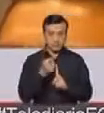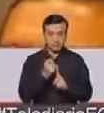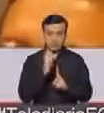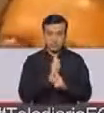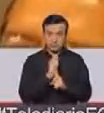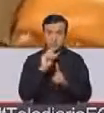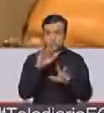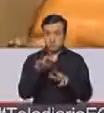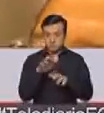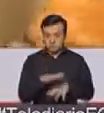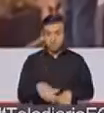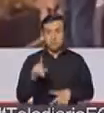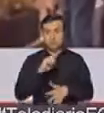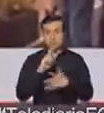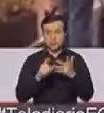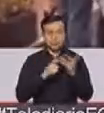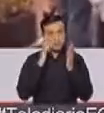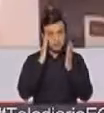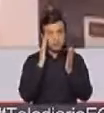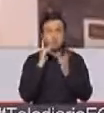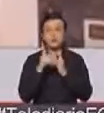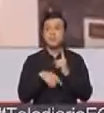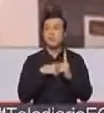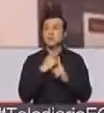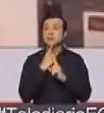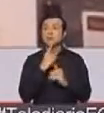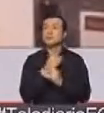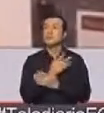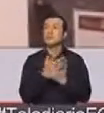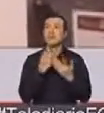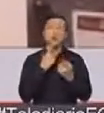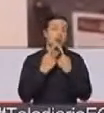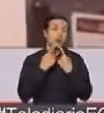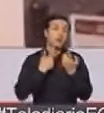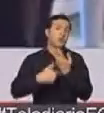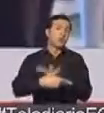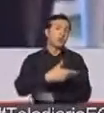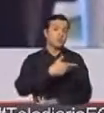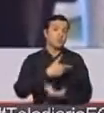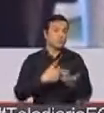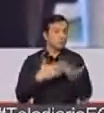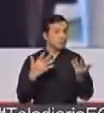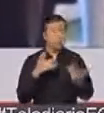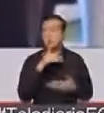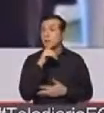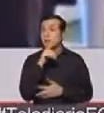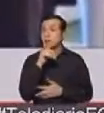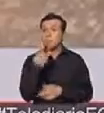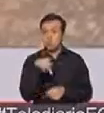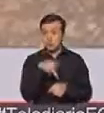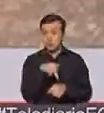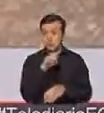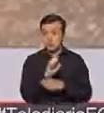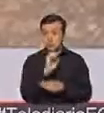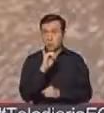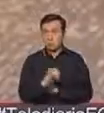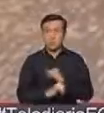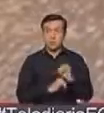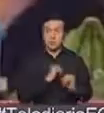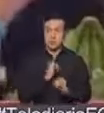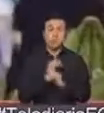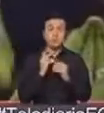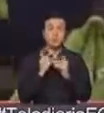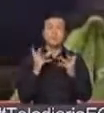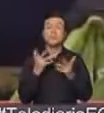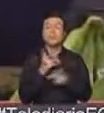comercio agropecuario lo requiere. Paralelamente se desarrollarán diálogos y exposiciones por parte de expertos nacionales e internacionales